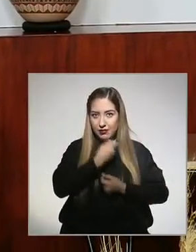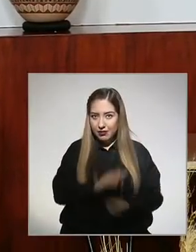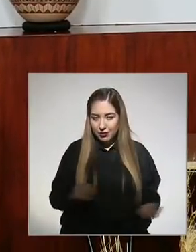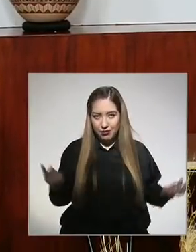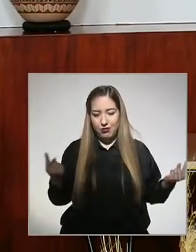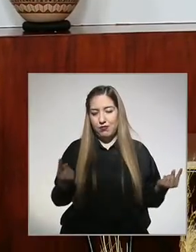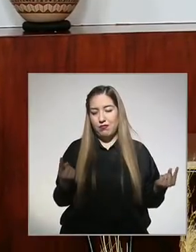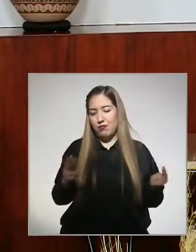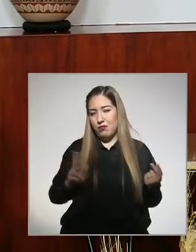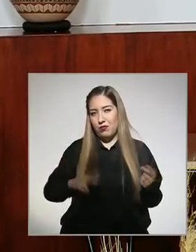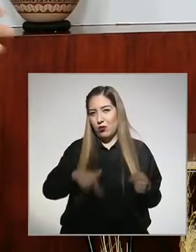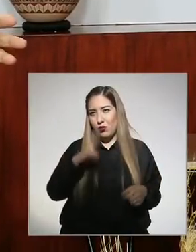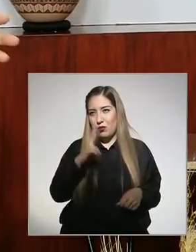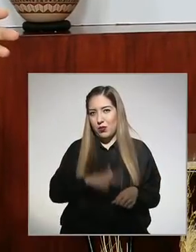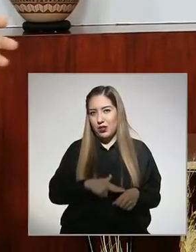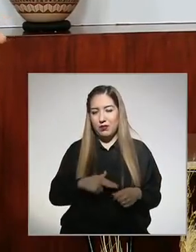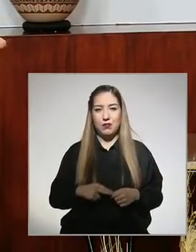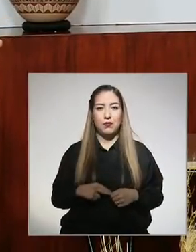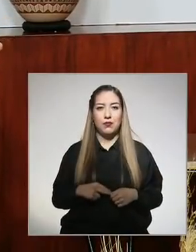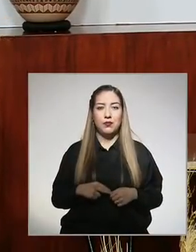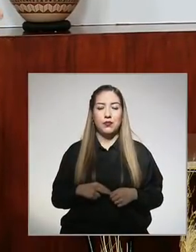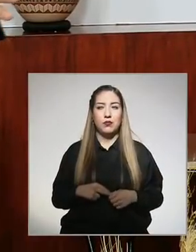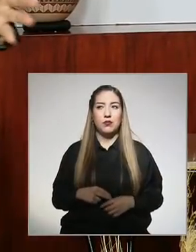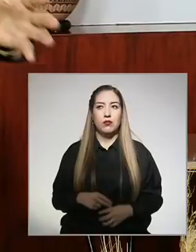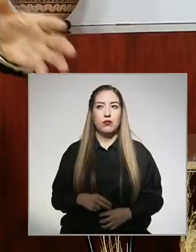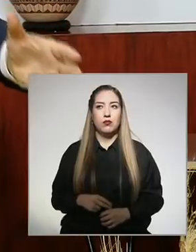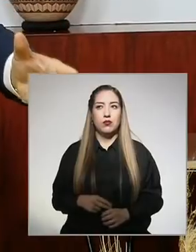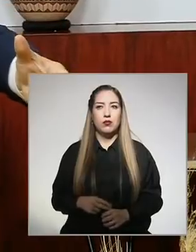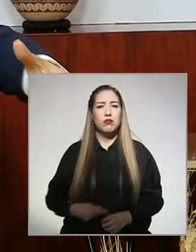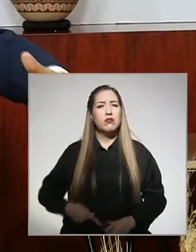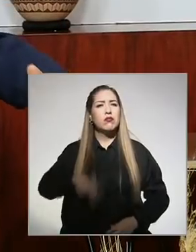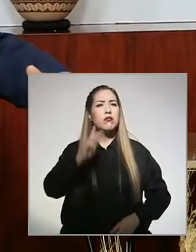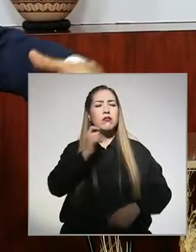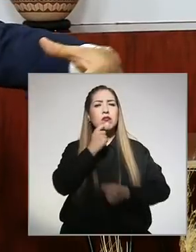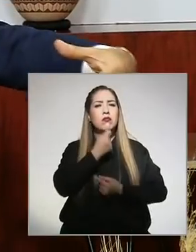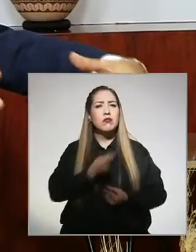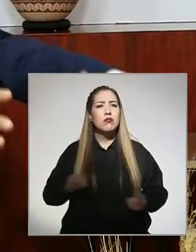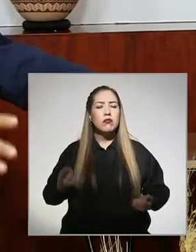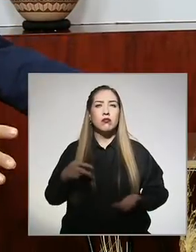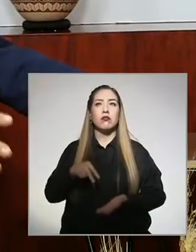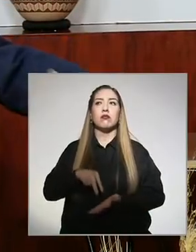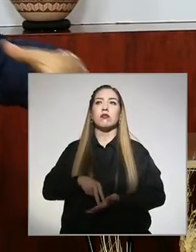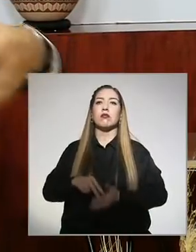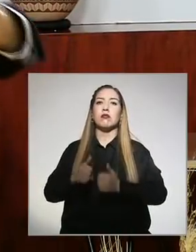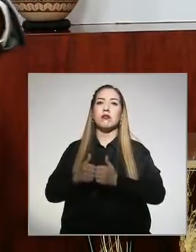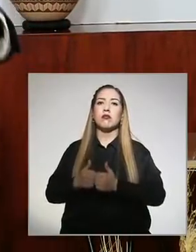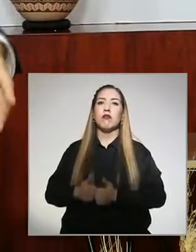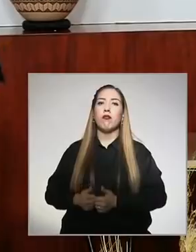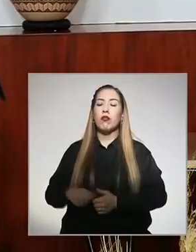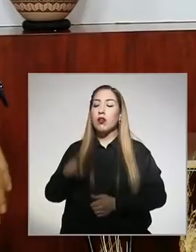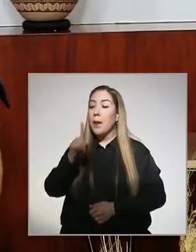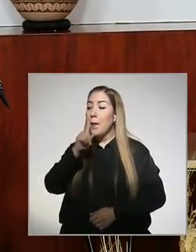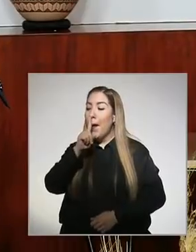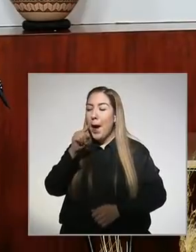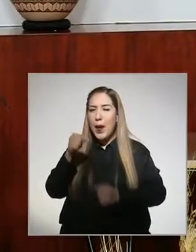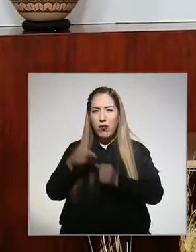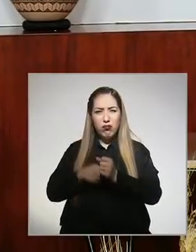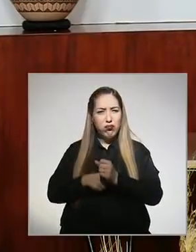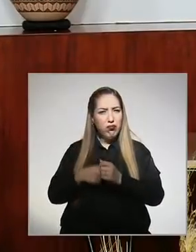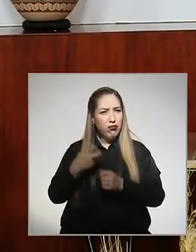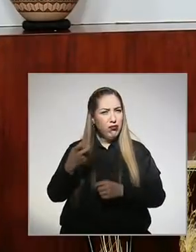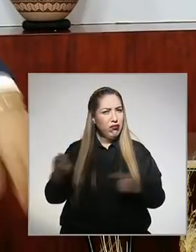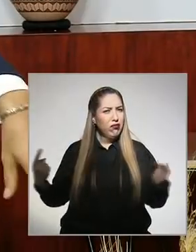Y los saludables, los niños muy quietos, muy pasivos, que los quieren tener ahí, efectivamente,